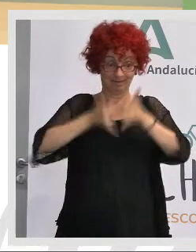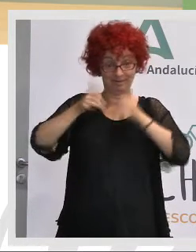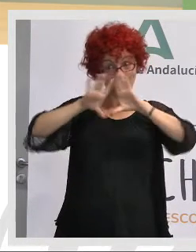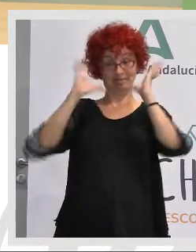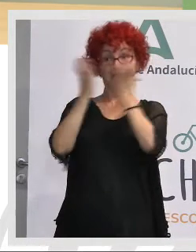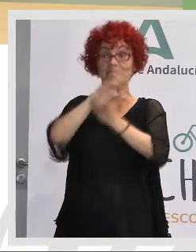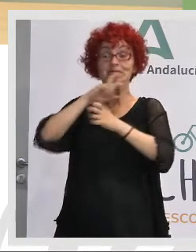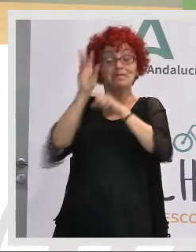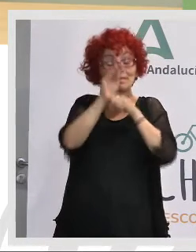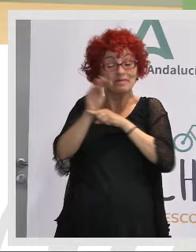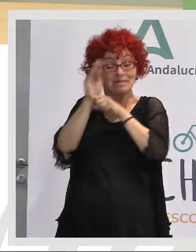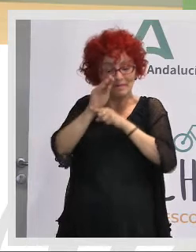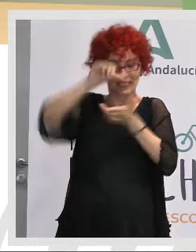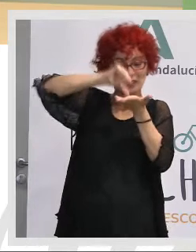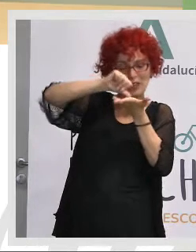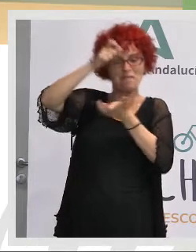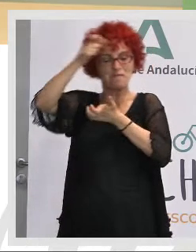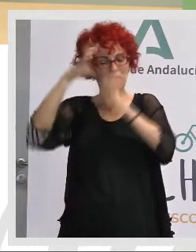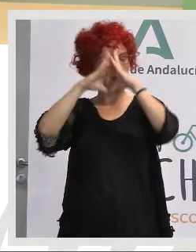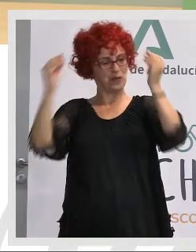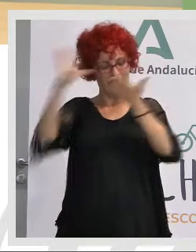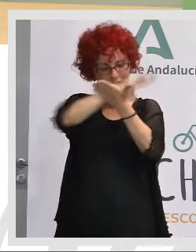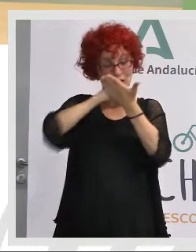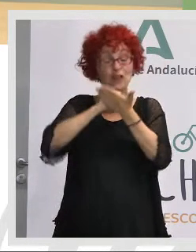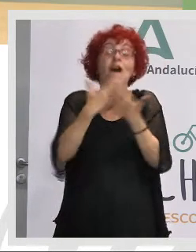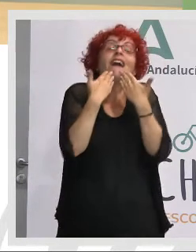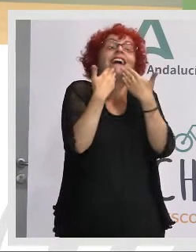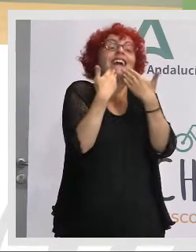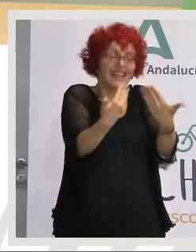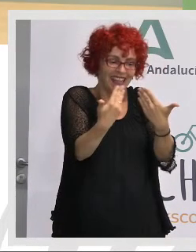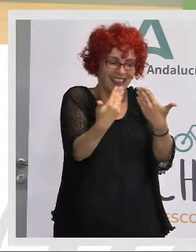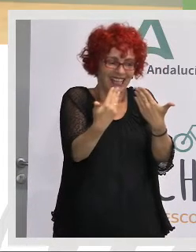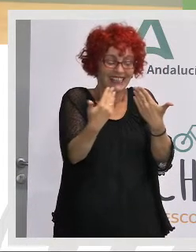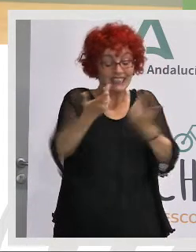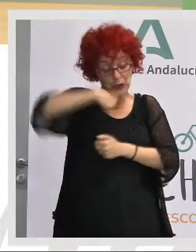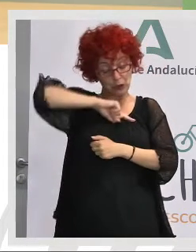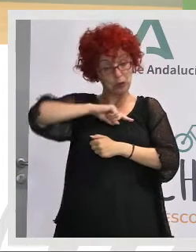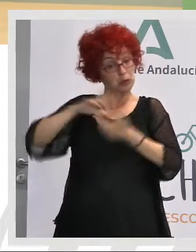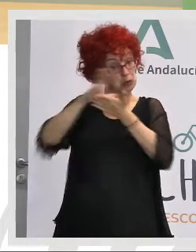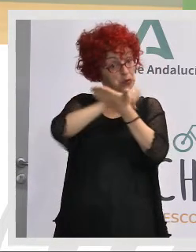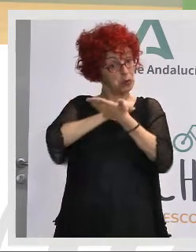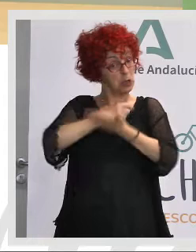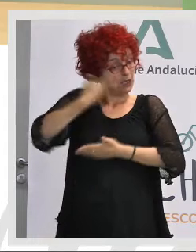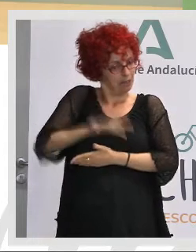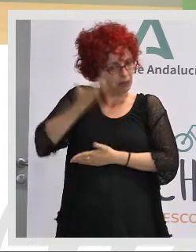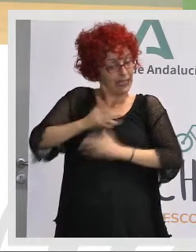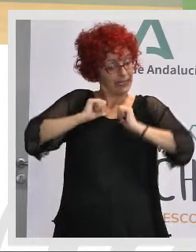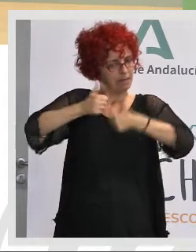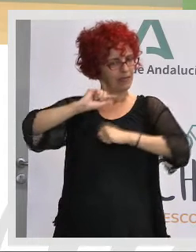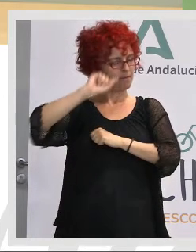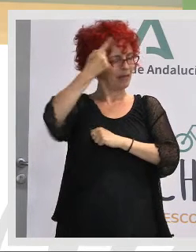de vuestros pueblos, de vuestras ciudades y de Andalucía. Luego, muchísimas gracias y ahora vamos a lo importante, de verdad, que es